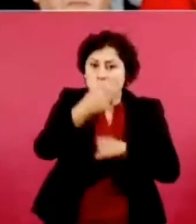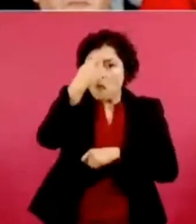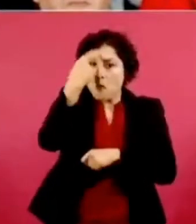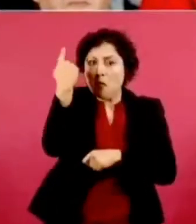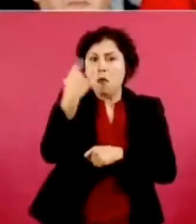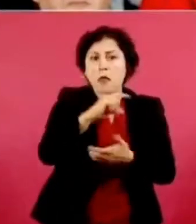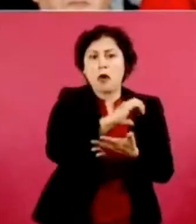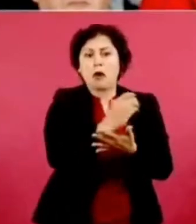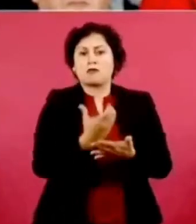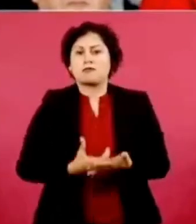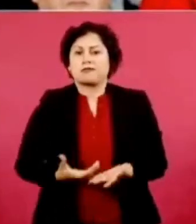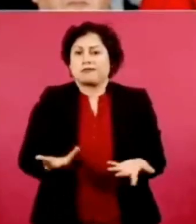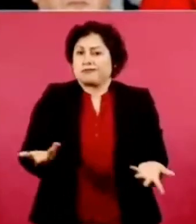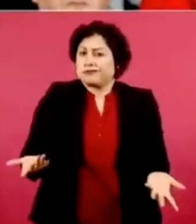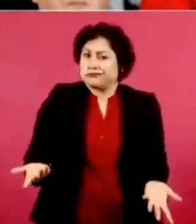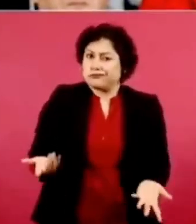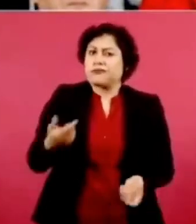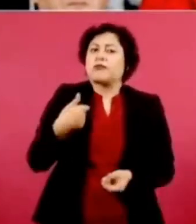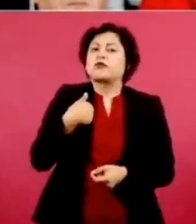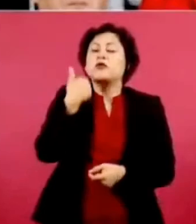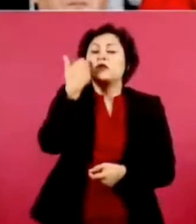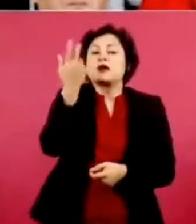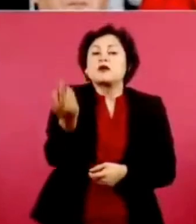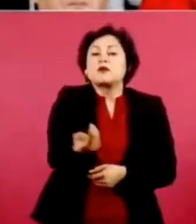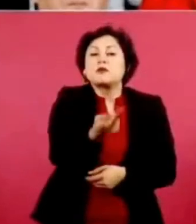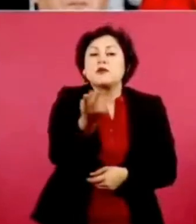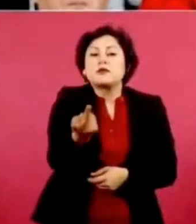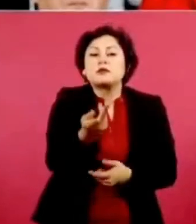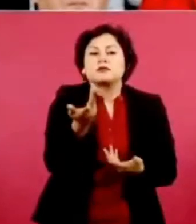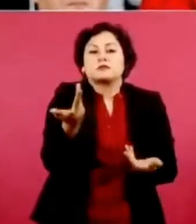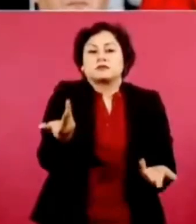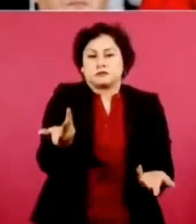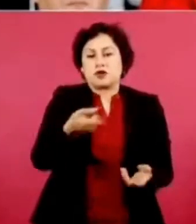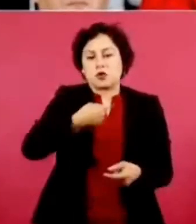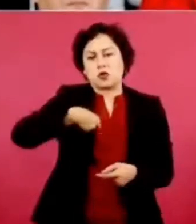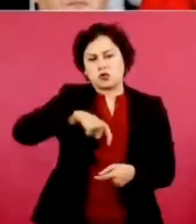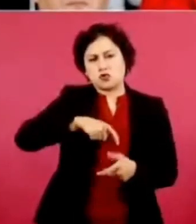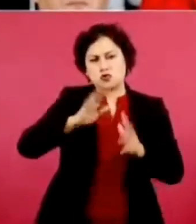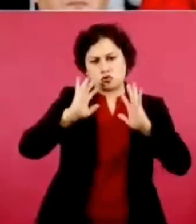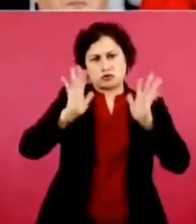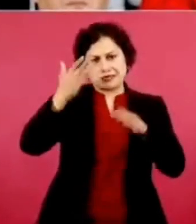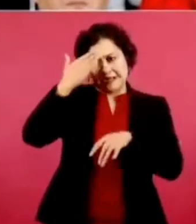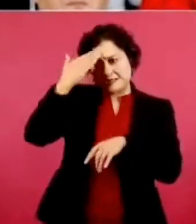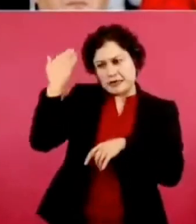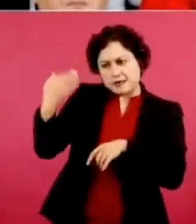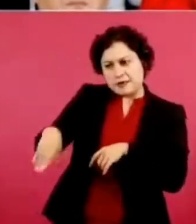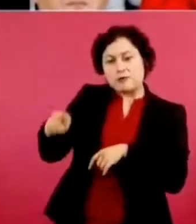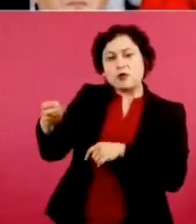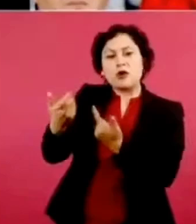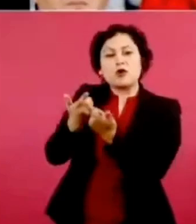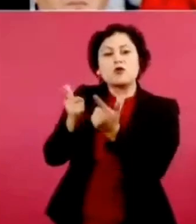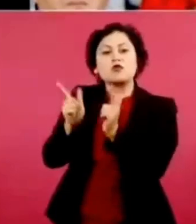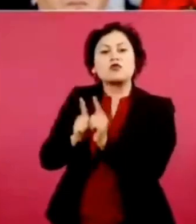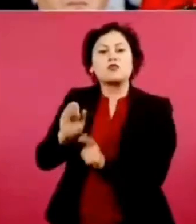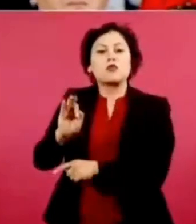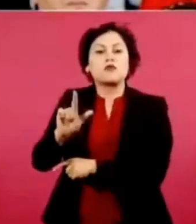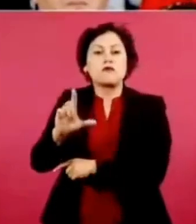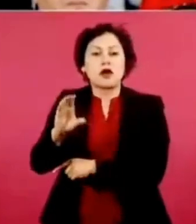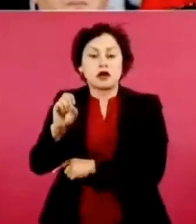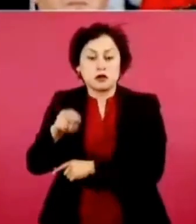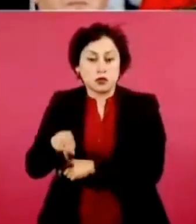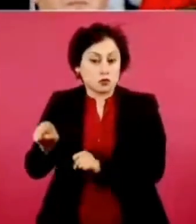Yo quisiera preguntarle, tenemos conocimiento que este Grupo Falcón sigue siendo proveedor del